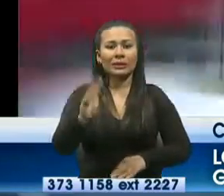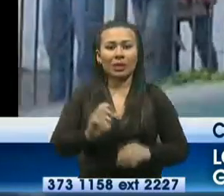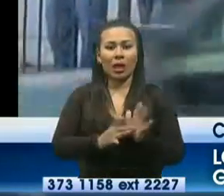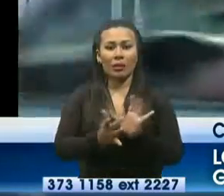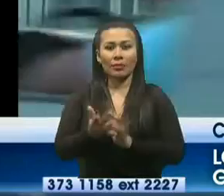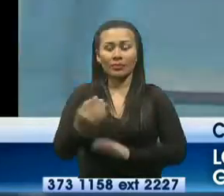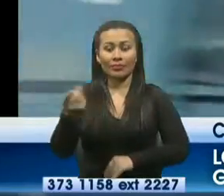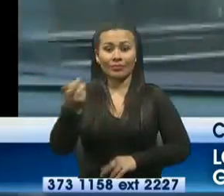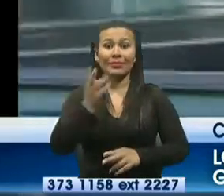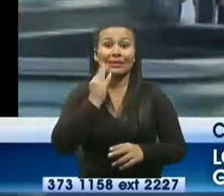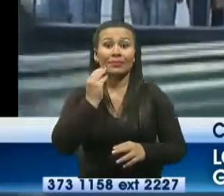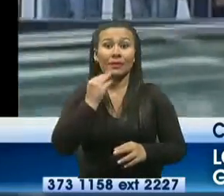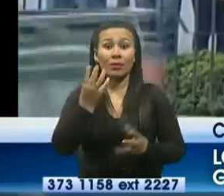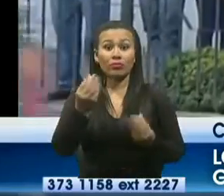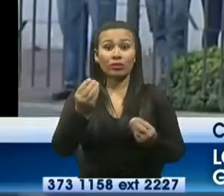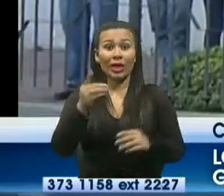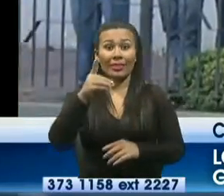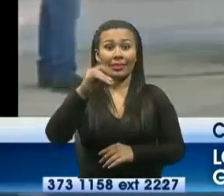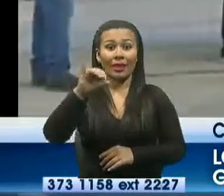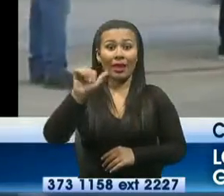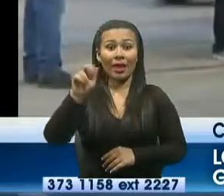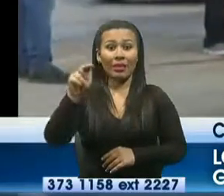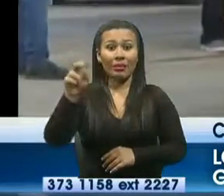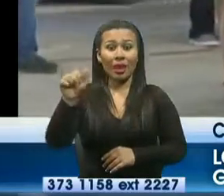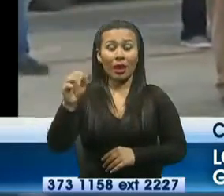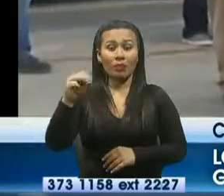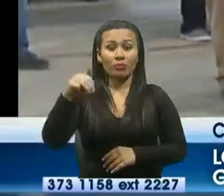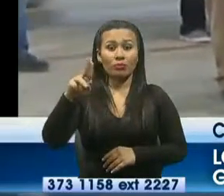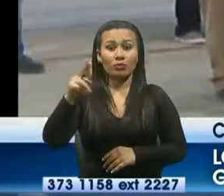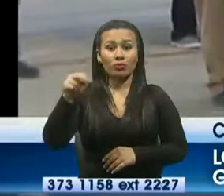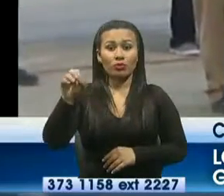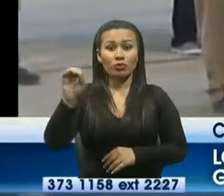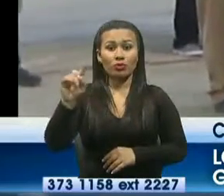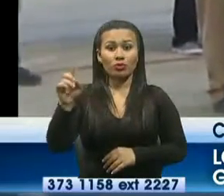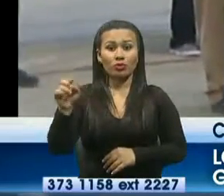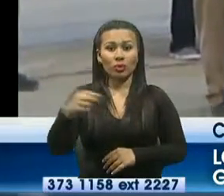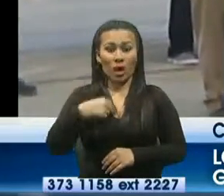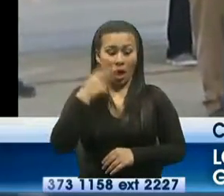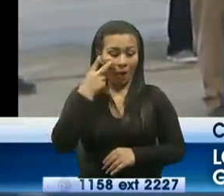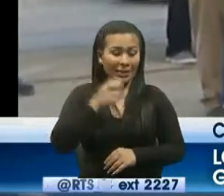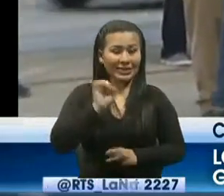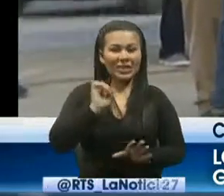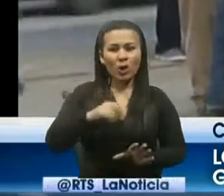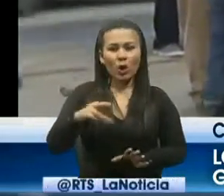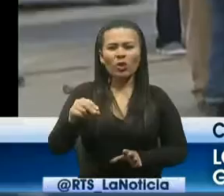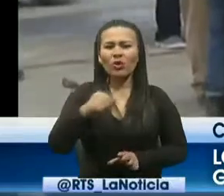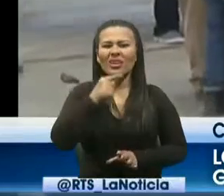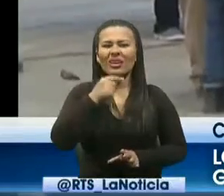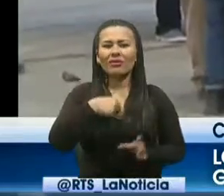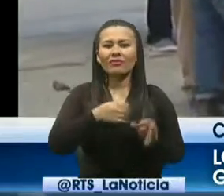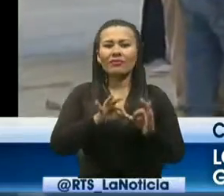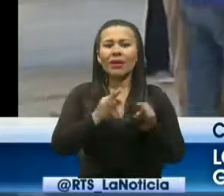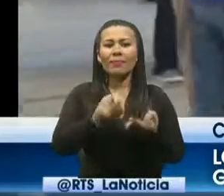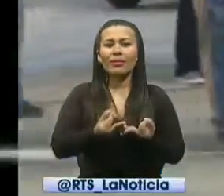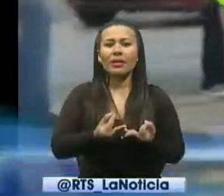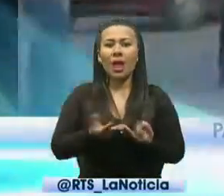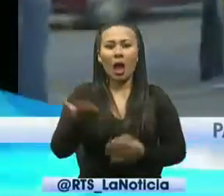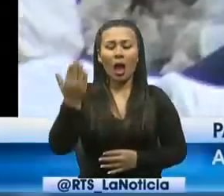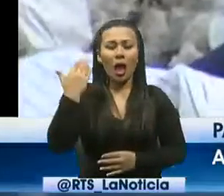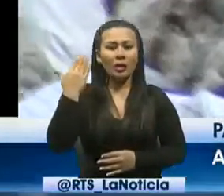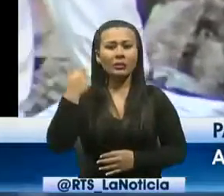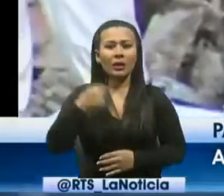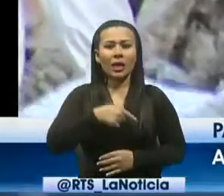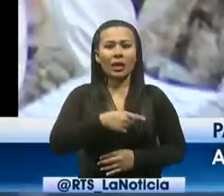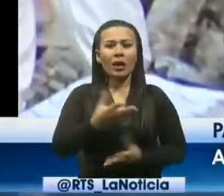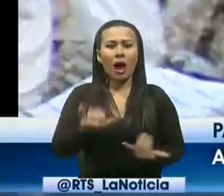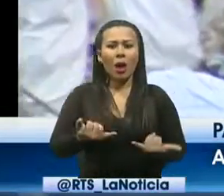la experticia, Diana Muñoz llegó al lugar para cerciorarse si se trataba o no de un familiar que asegura se